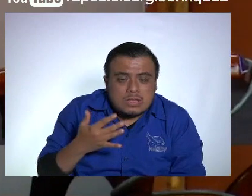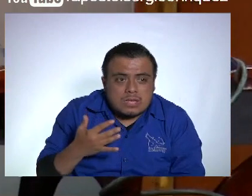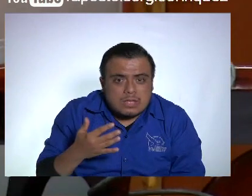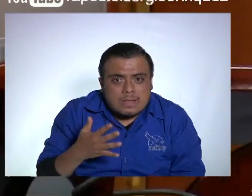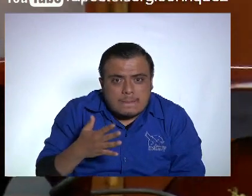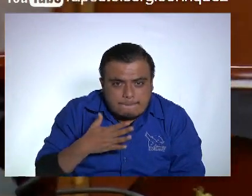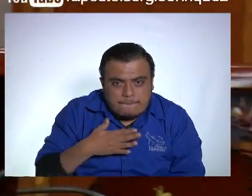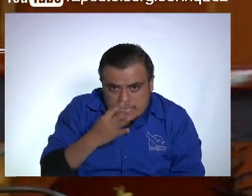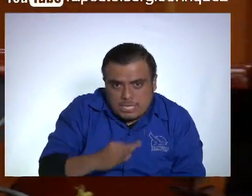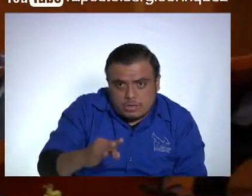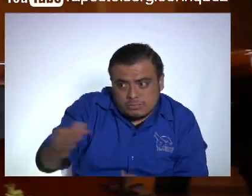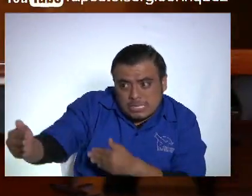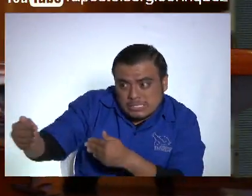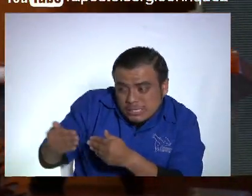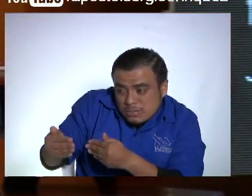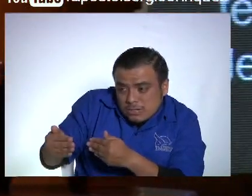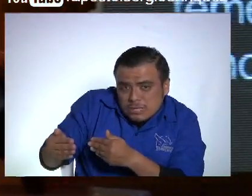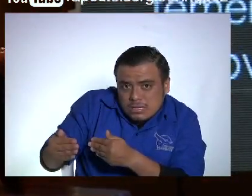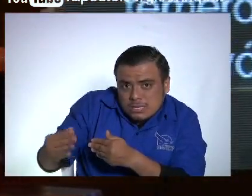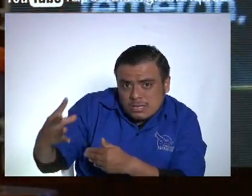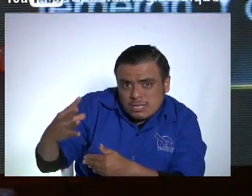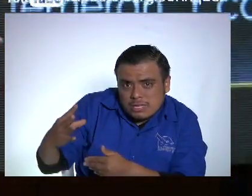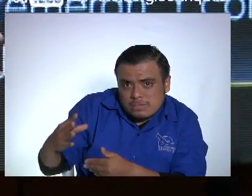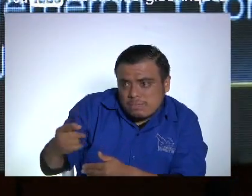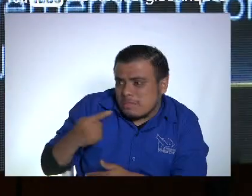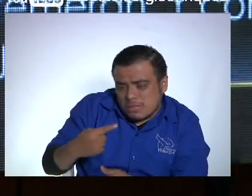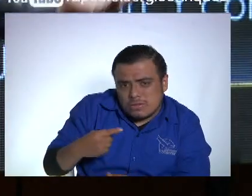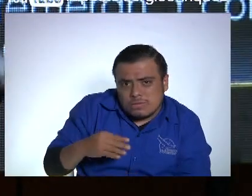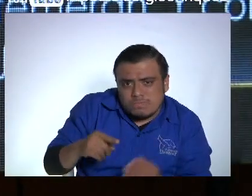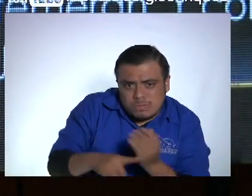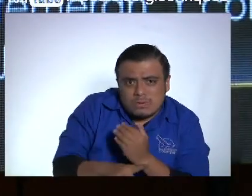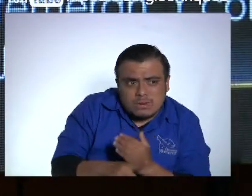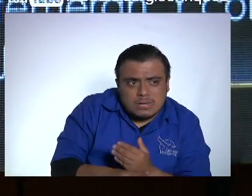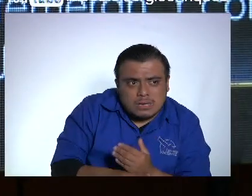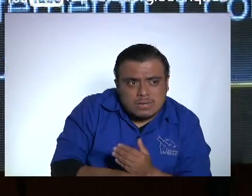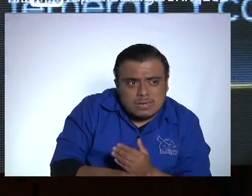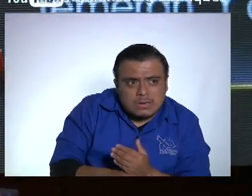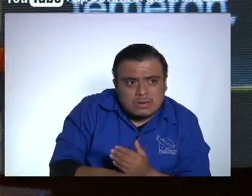acercó y me habló de un problema, un pecado.